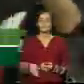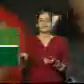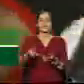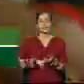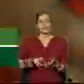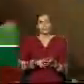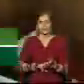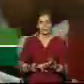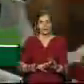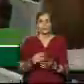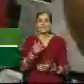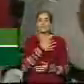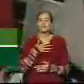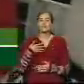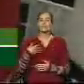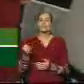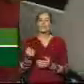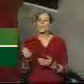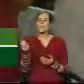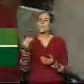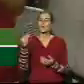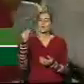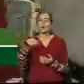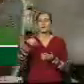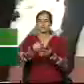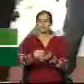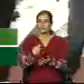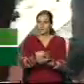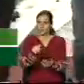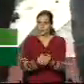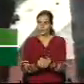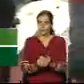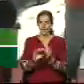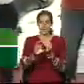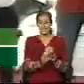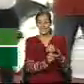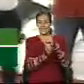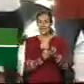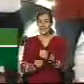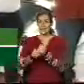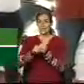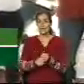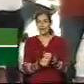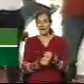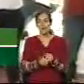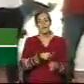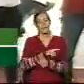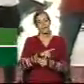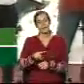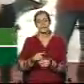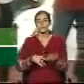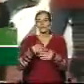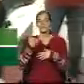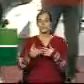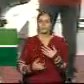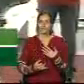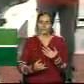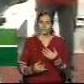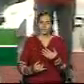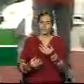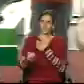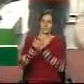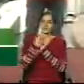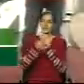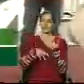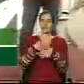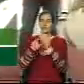Repito, quiero incrementar la inversión en el Delta. ¡Mándenme los proyectos!